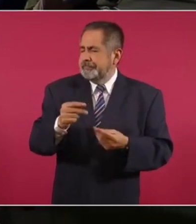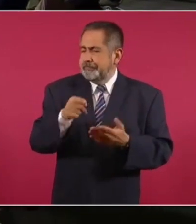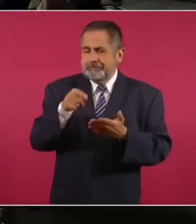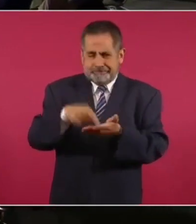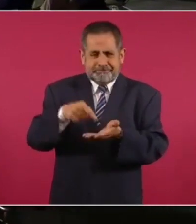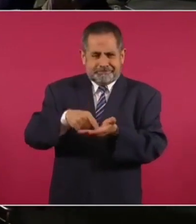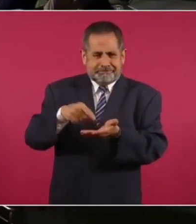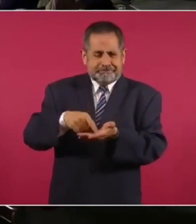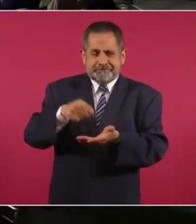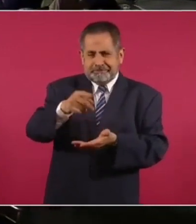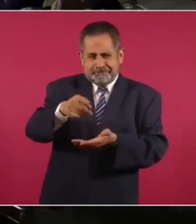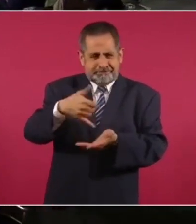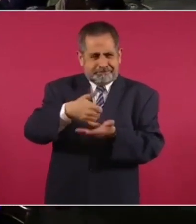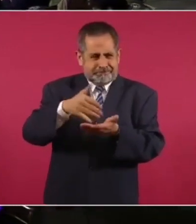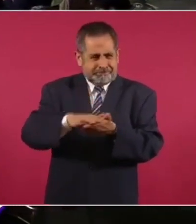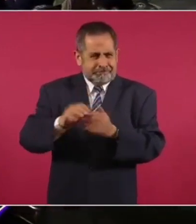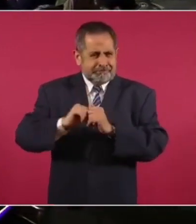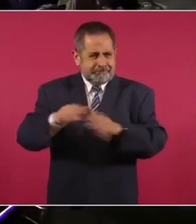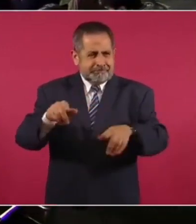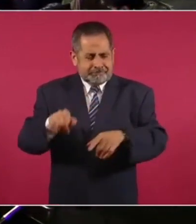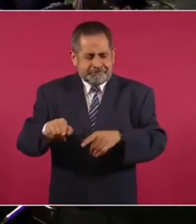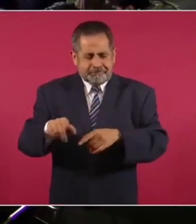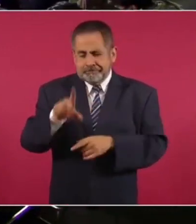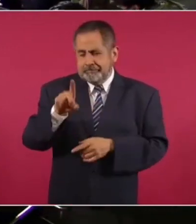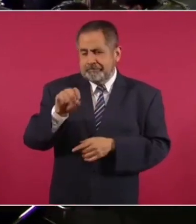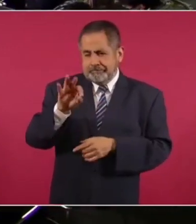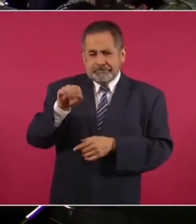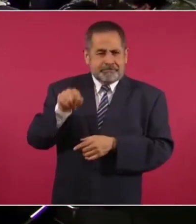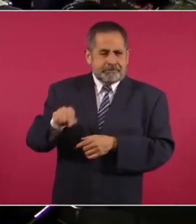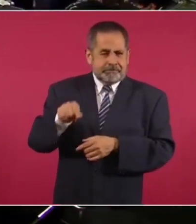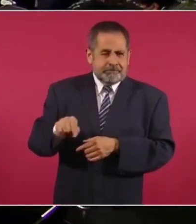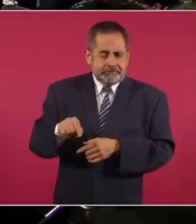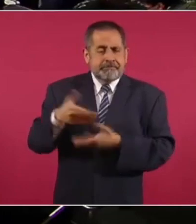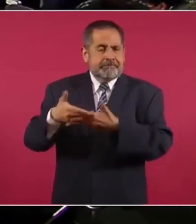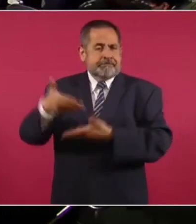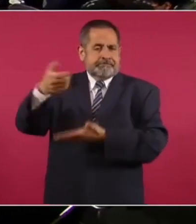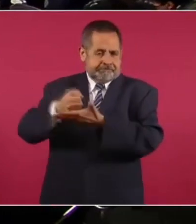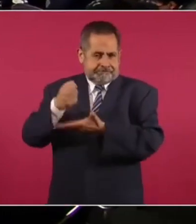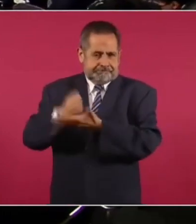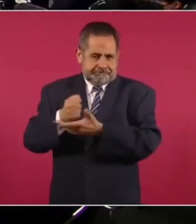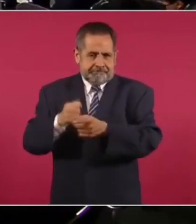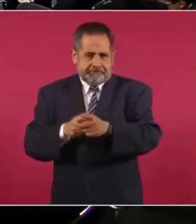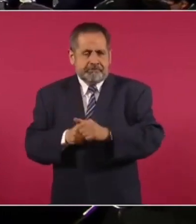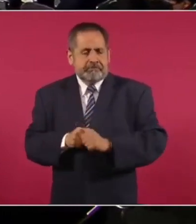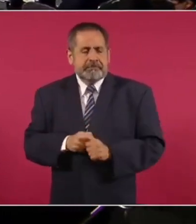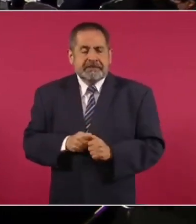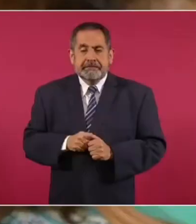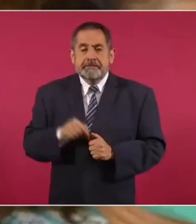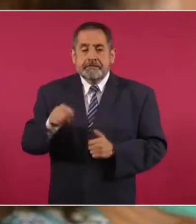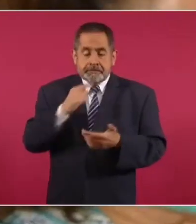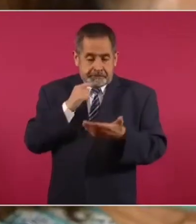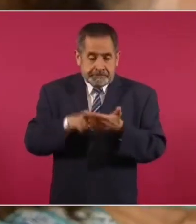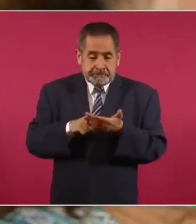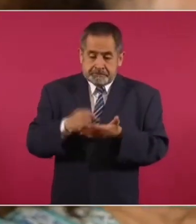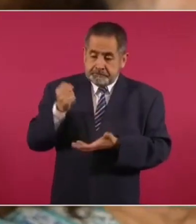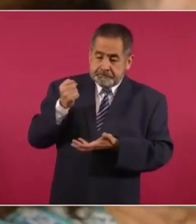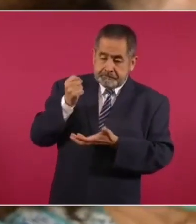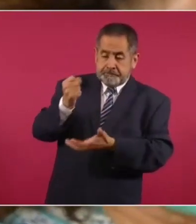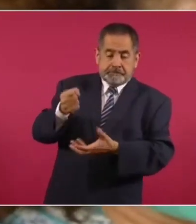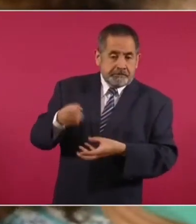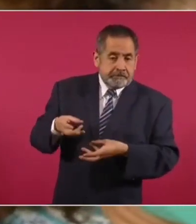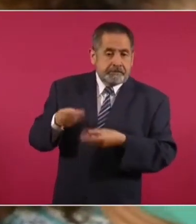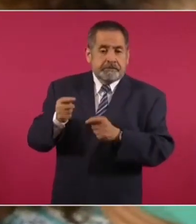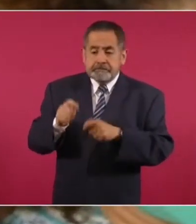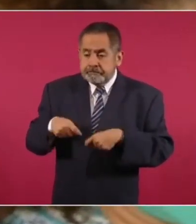esto que se publicó en el Diario Oficial, de este decreto, que señala que las erogaciones que en este